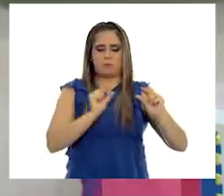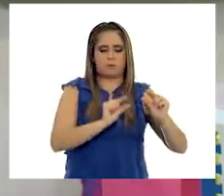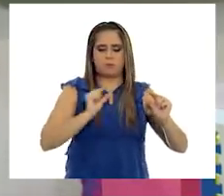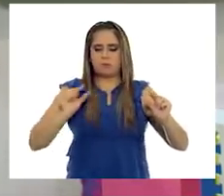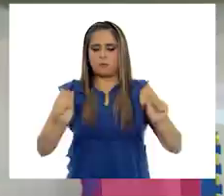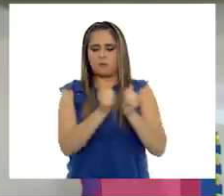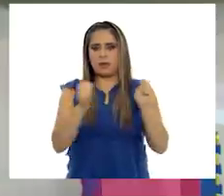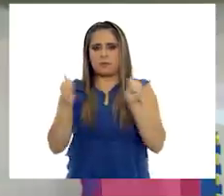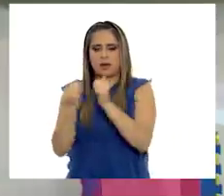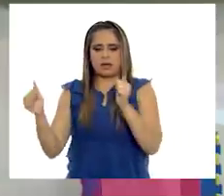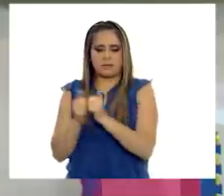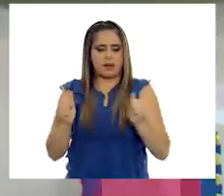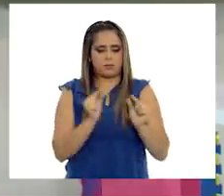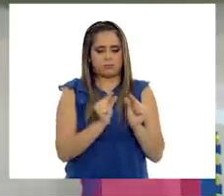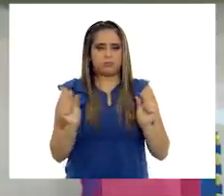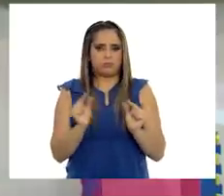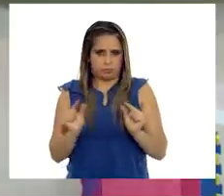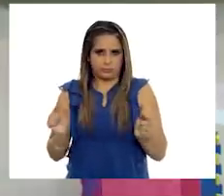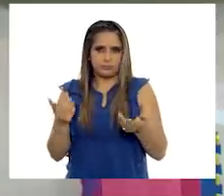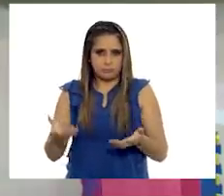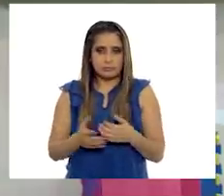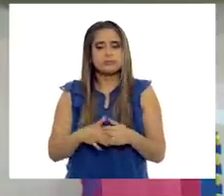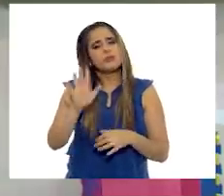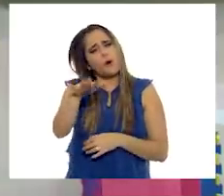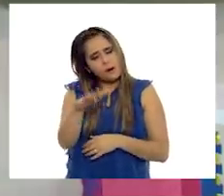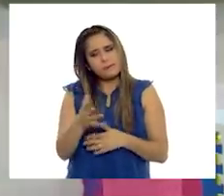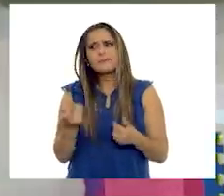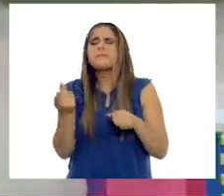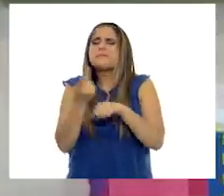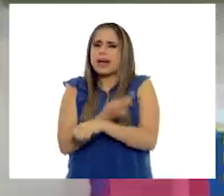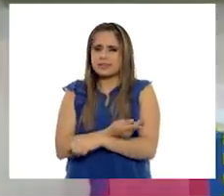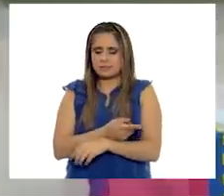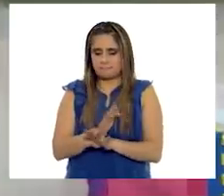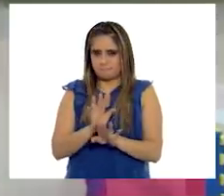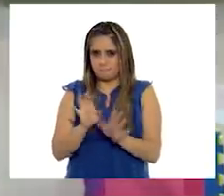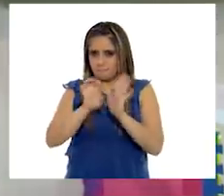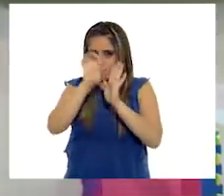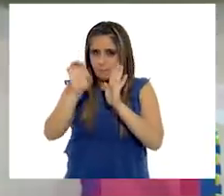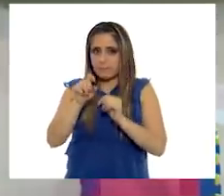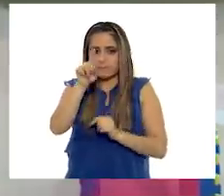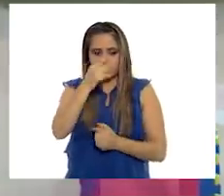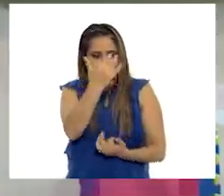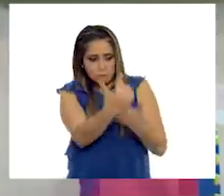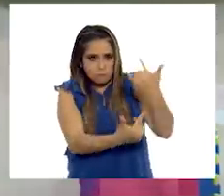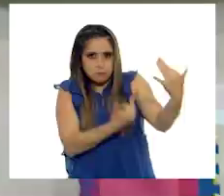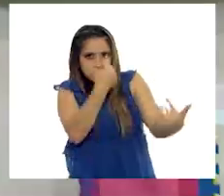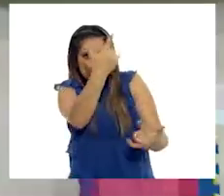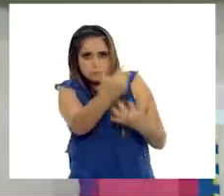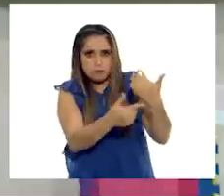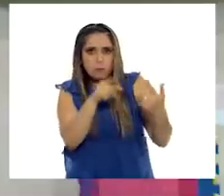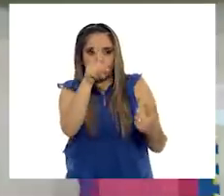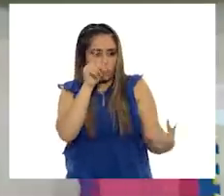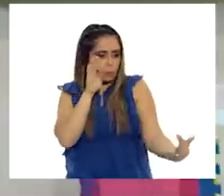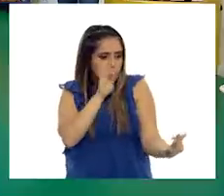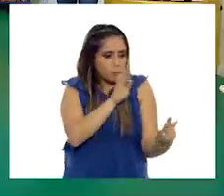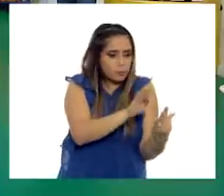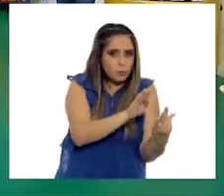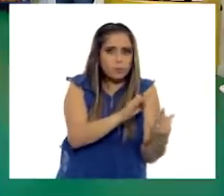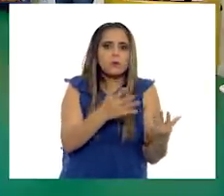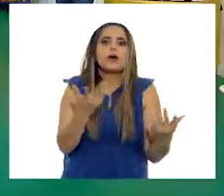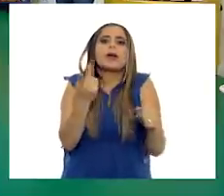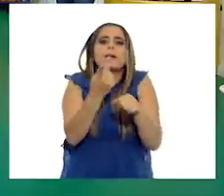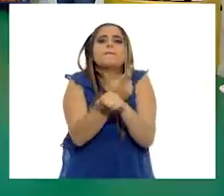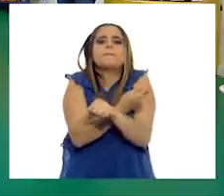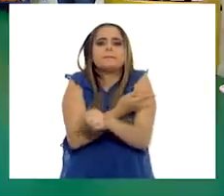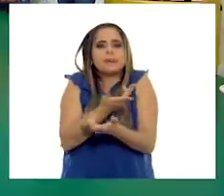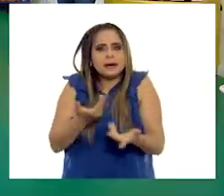temperatura aumenta. ajá. ¿Qué pasa, Mariana, cuando te acercas a un lugar con fuego? Uy, no, inmediatamente uno sabe, ¿no? Que